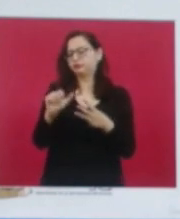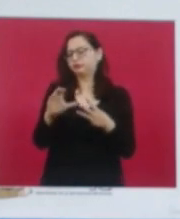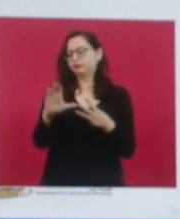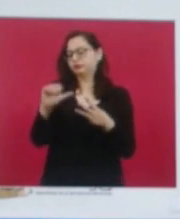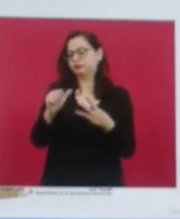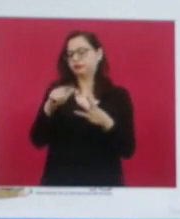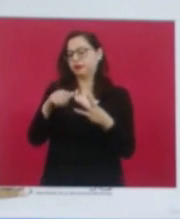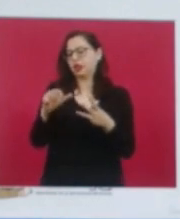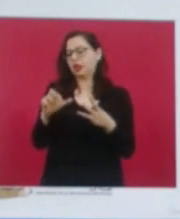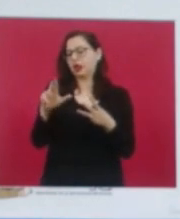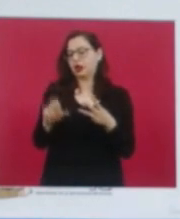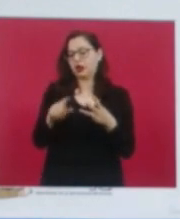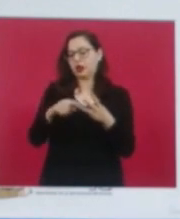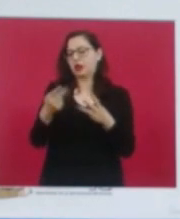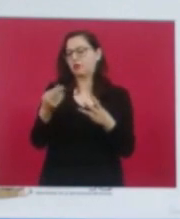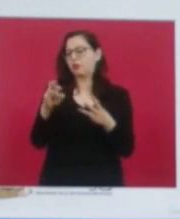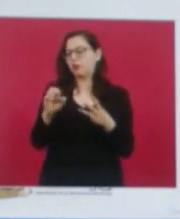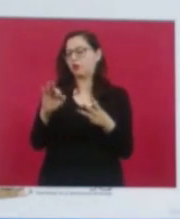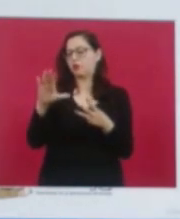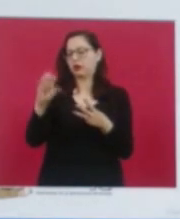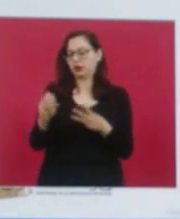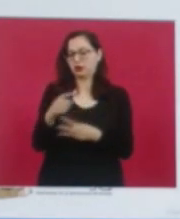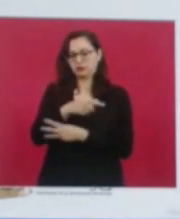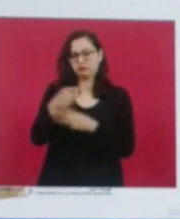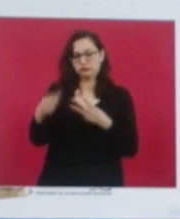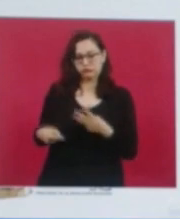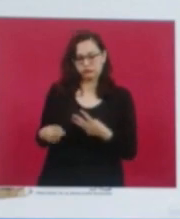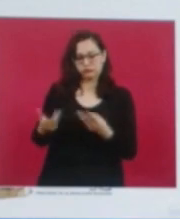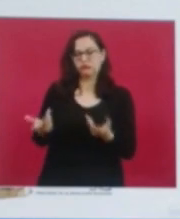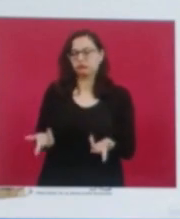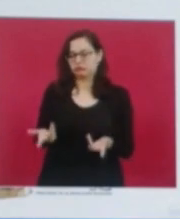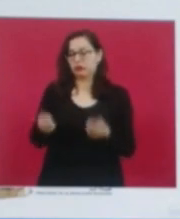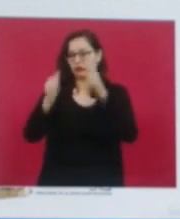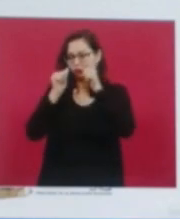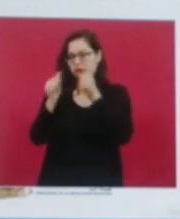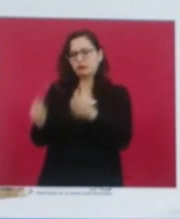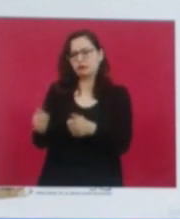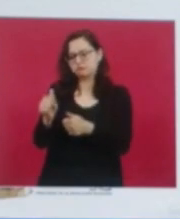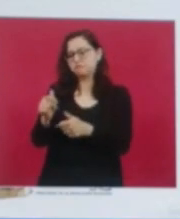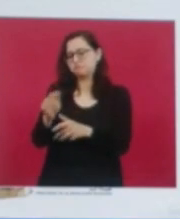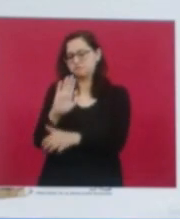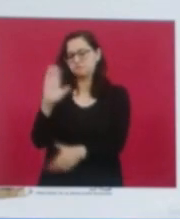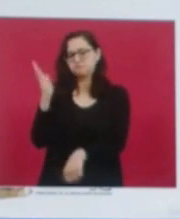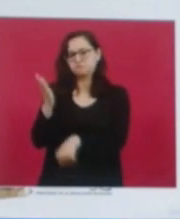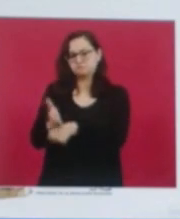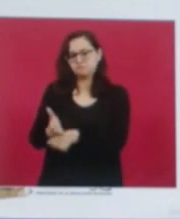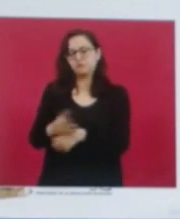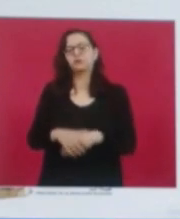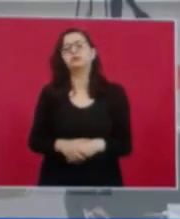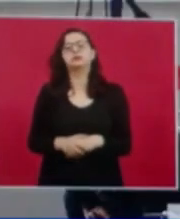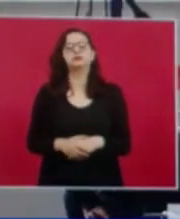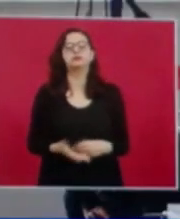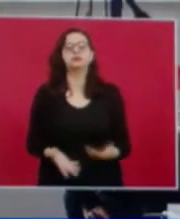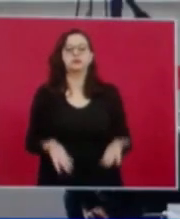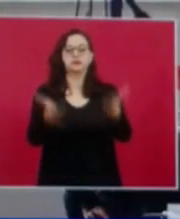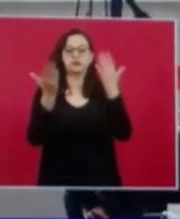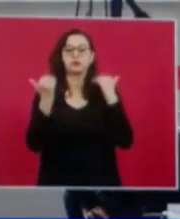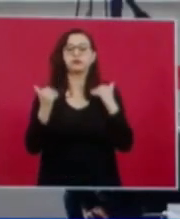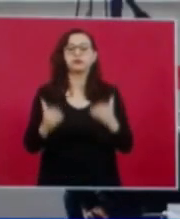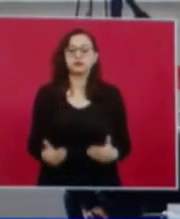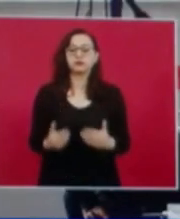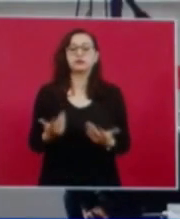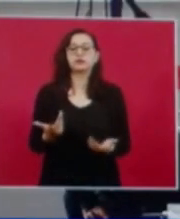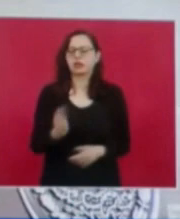pérez o que que se diera esto allí nos enfrentaríamos literalmente al escenario más